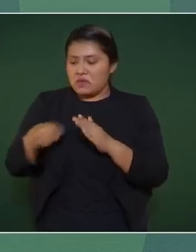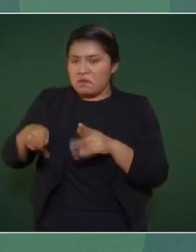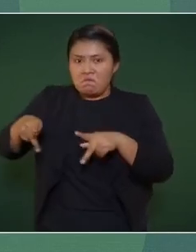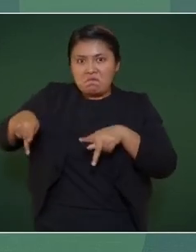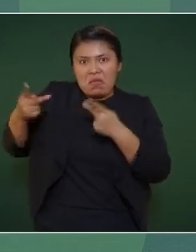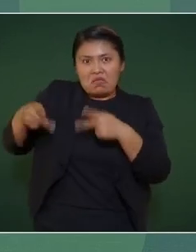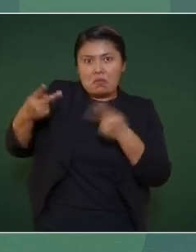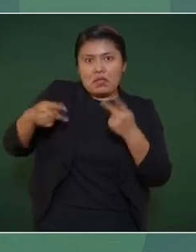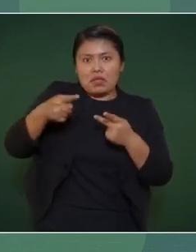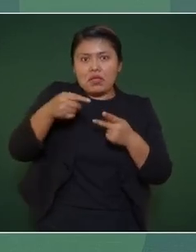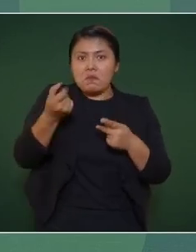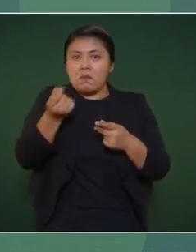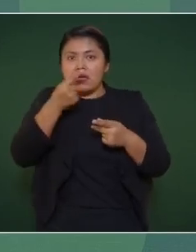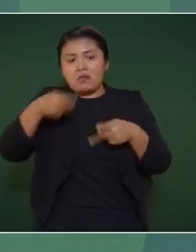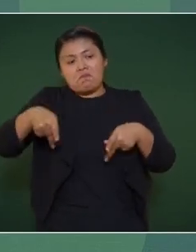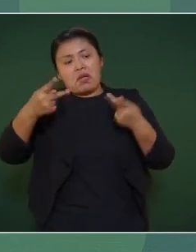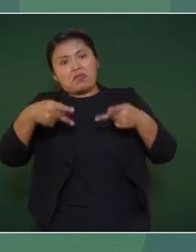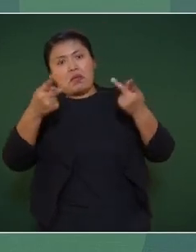al gobierno,